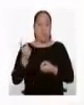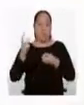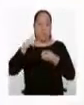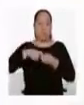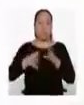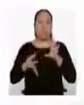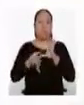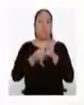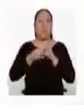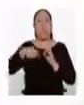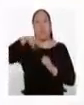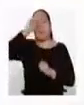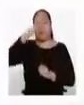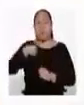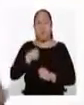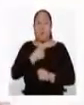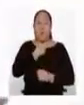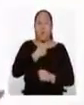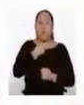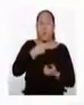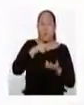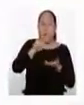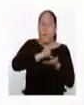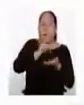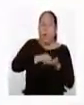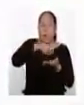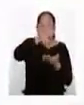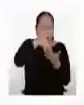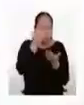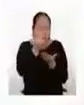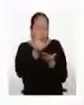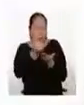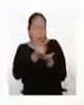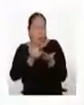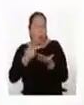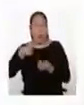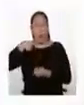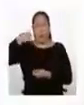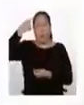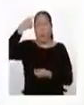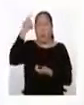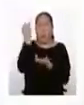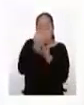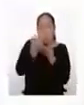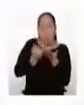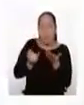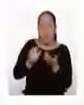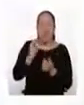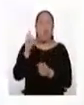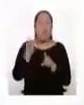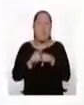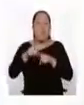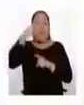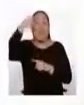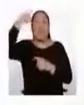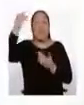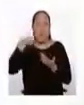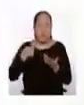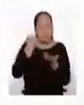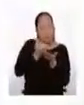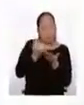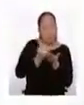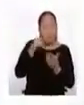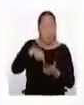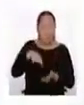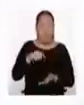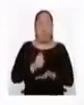no me considero una experta en esta disciplina, siempre lo hago, así dibujo lo que pienso e incluso lo que sueño. Y creo que eso nos puede ayudar a